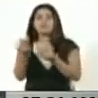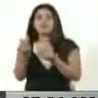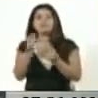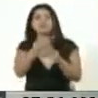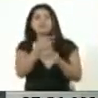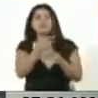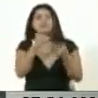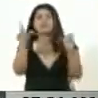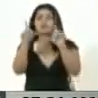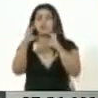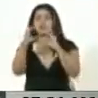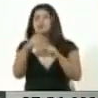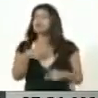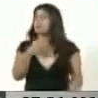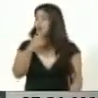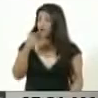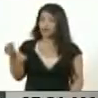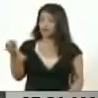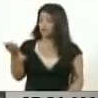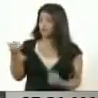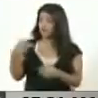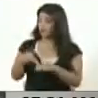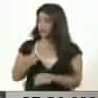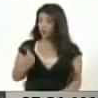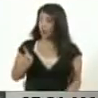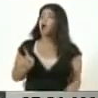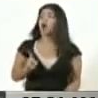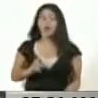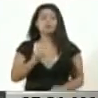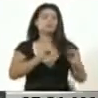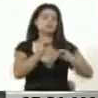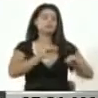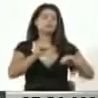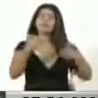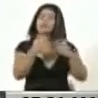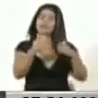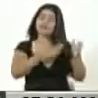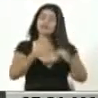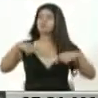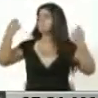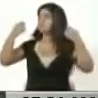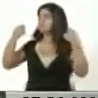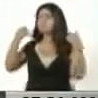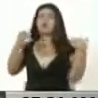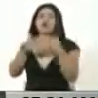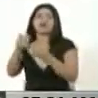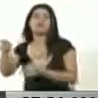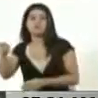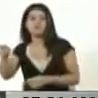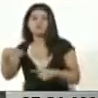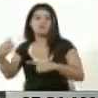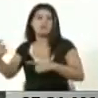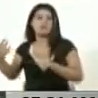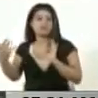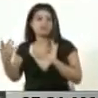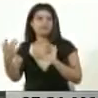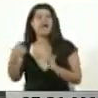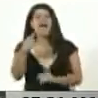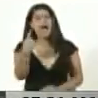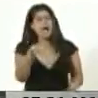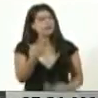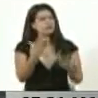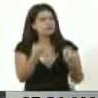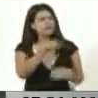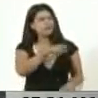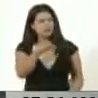bueno, les montaron una guerra. Hay gente, compatriotas, todos, venezolanos todos, que está interesado en sembrar una guerra